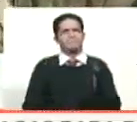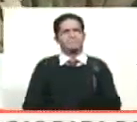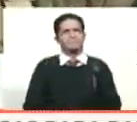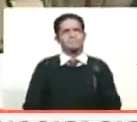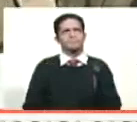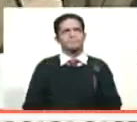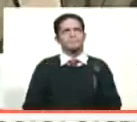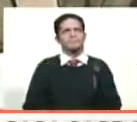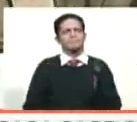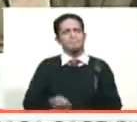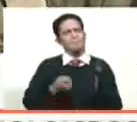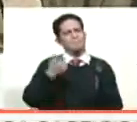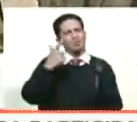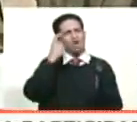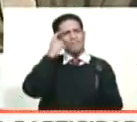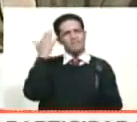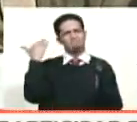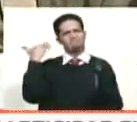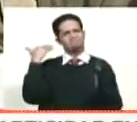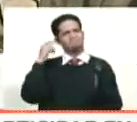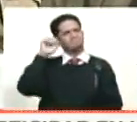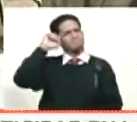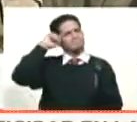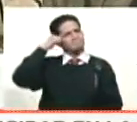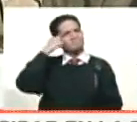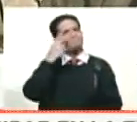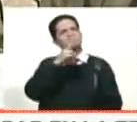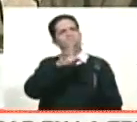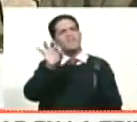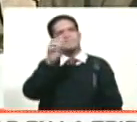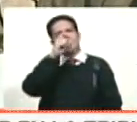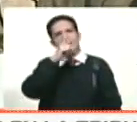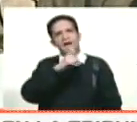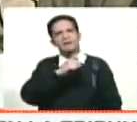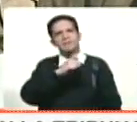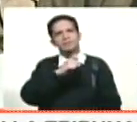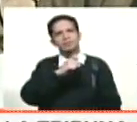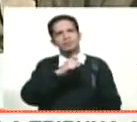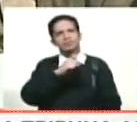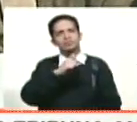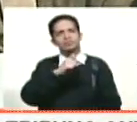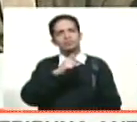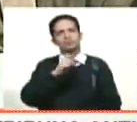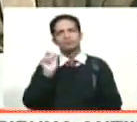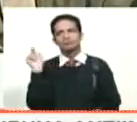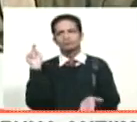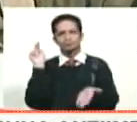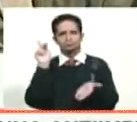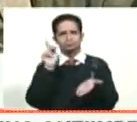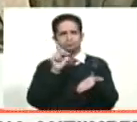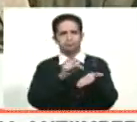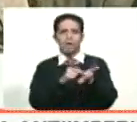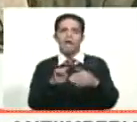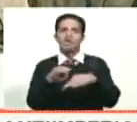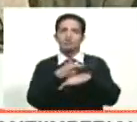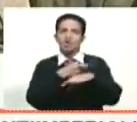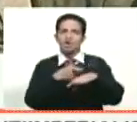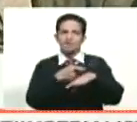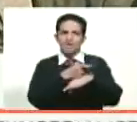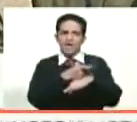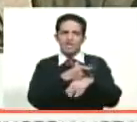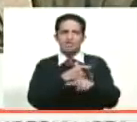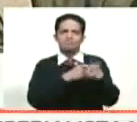Hace unos días conmemoramos los 20 años de la llegada al gobierno por el voto popular de